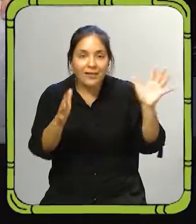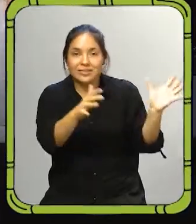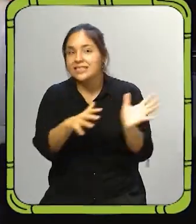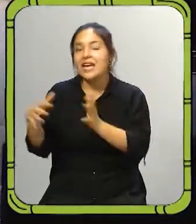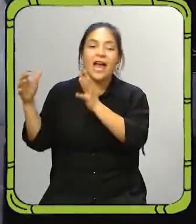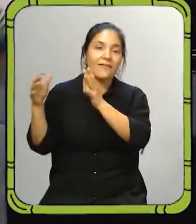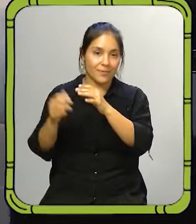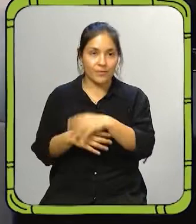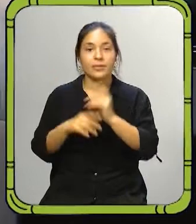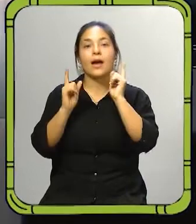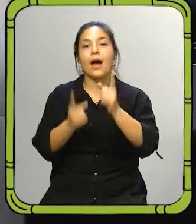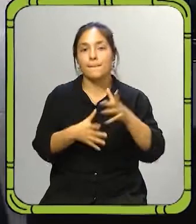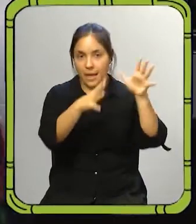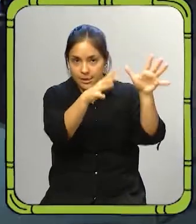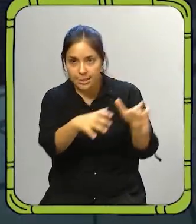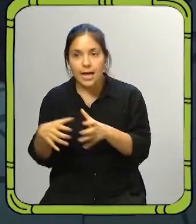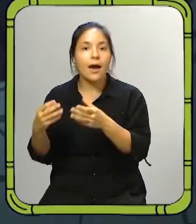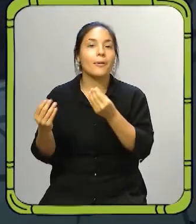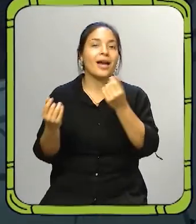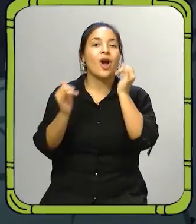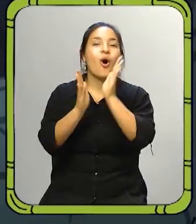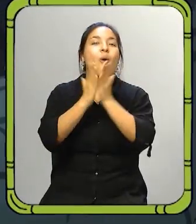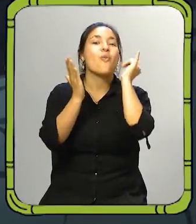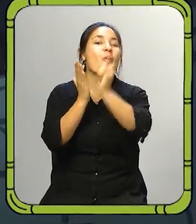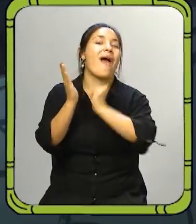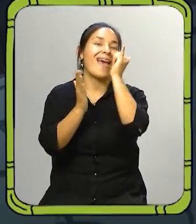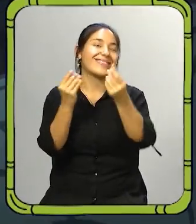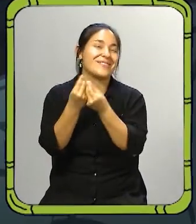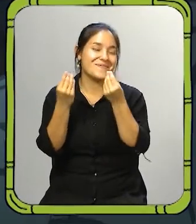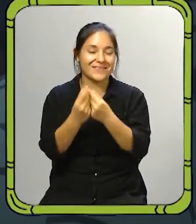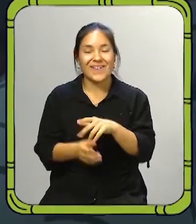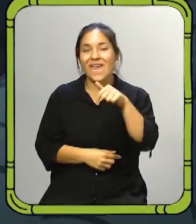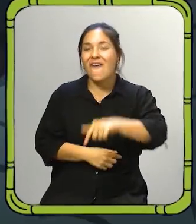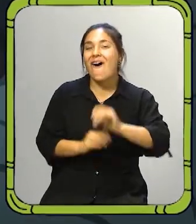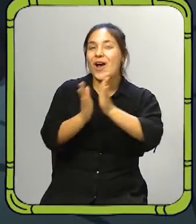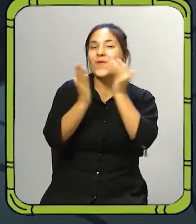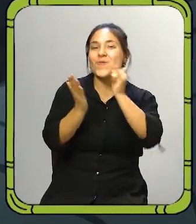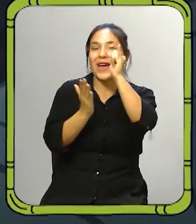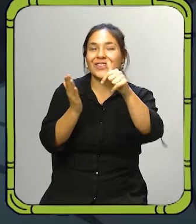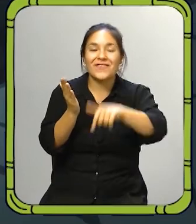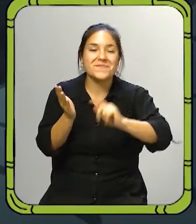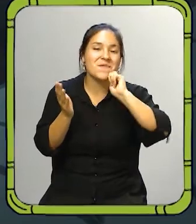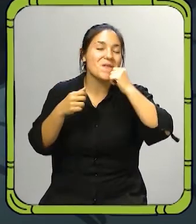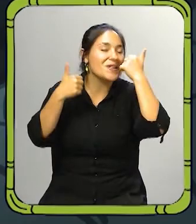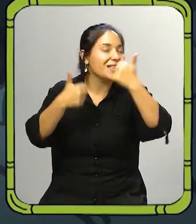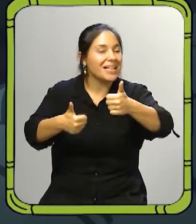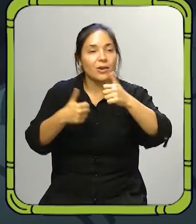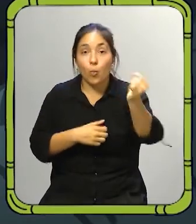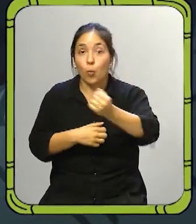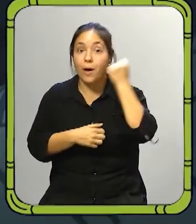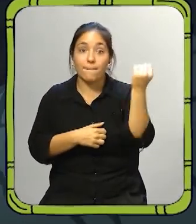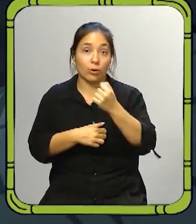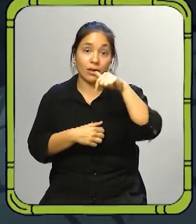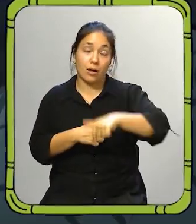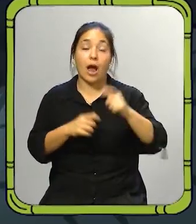montón de música, pero también vamos a llevar un montón de cuentos. ¿Cómo me gustó el cuento de hoy? Estuvo buenísimo. Es re importante el